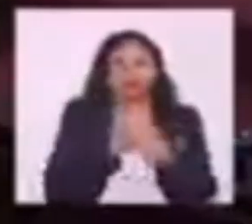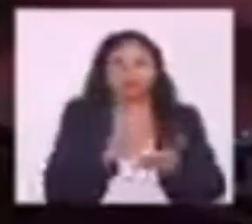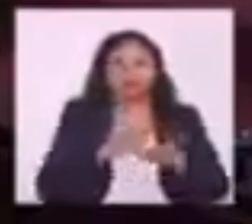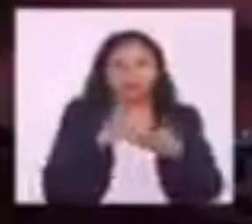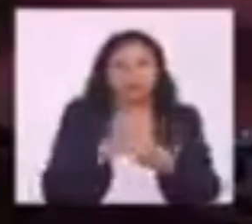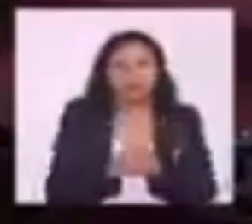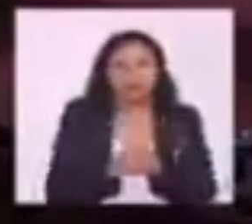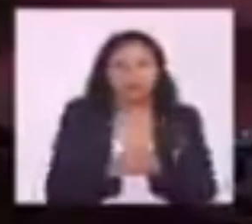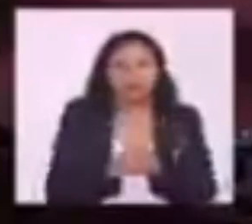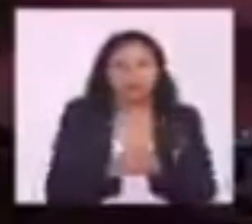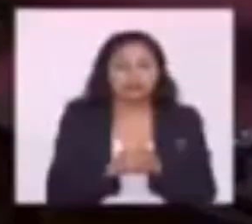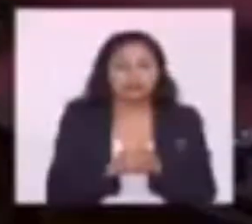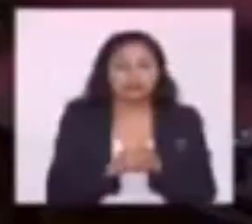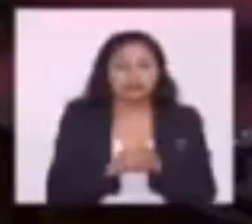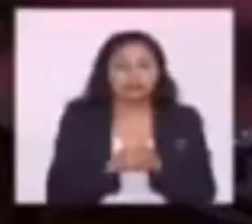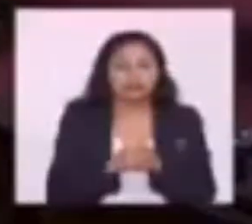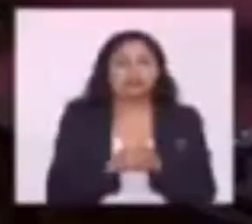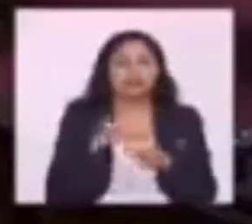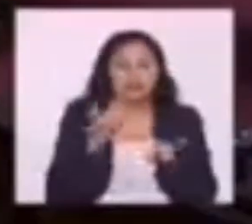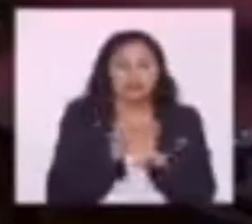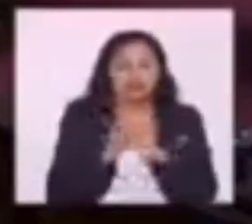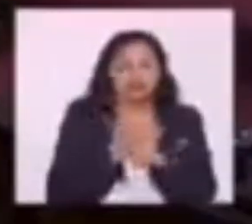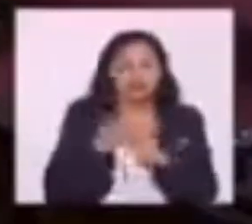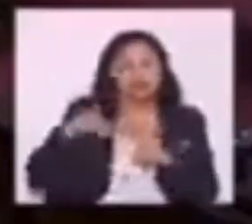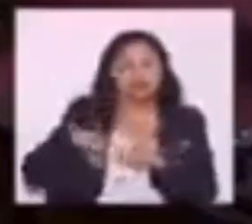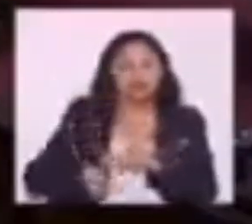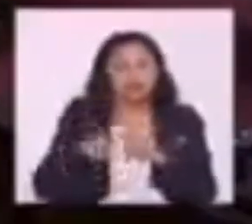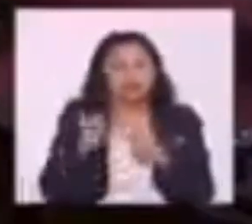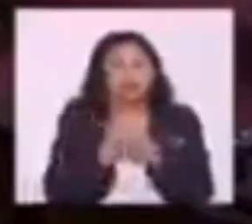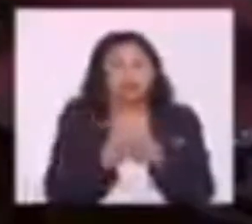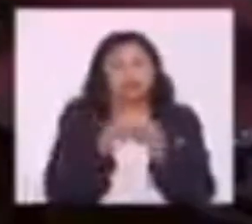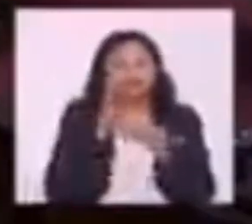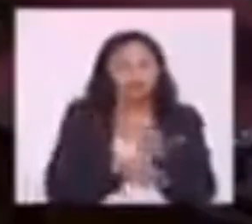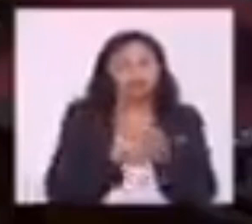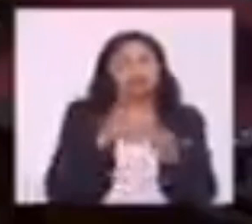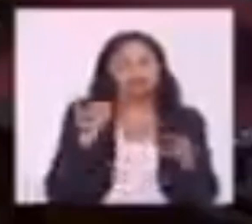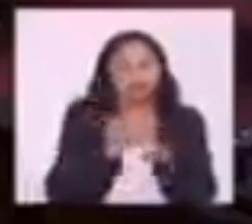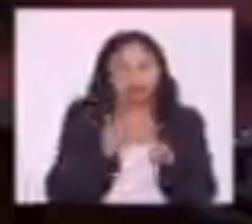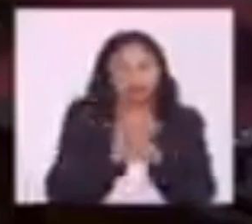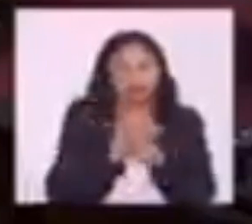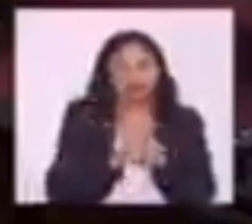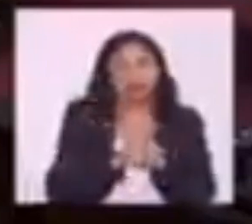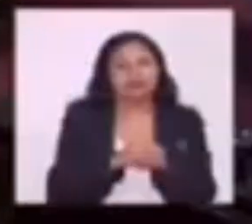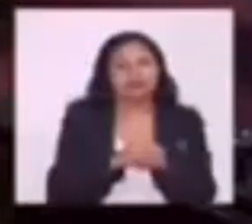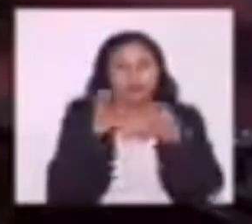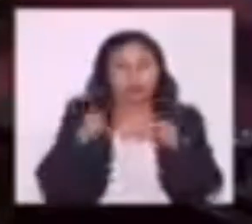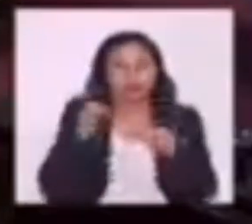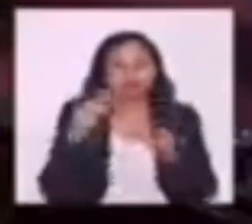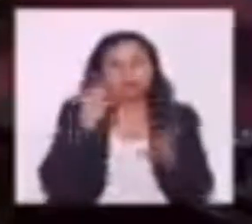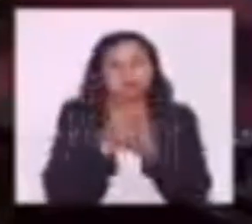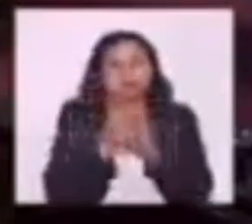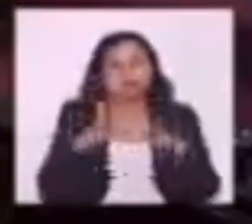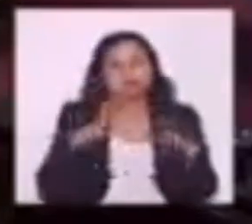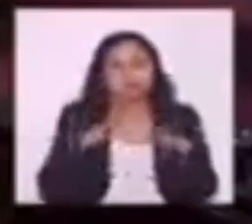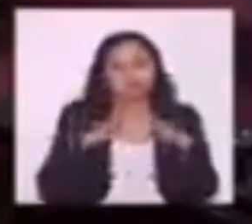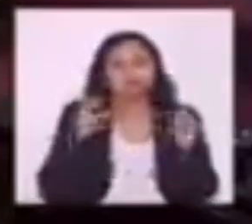República. Van a afectarle el bolsillo a los escuinclecos. La gente va a llegar a